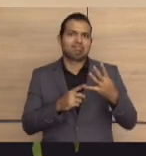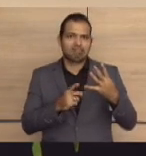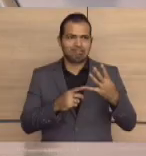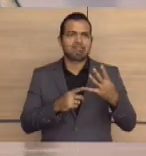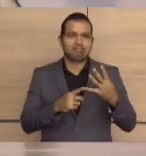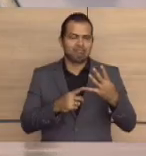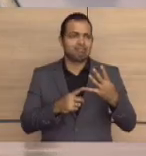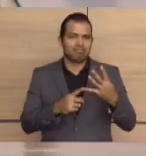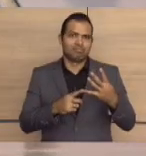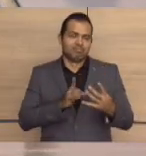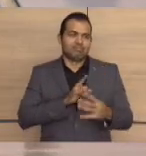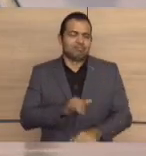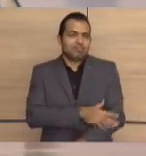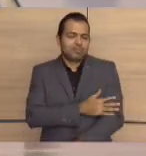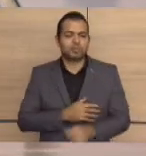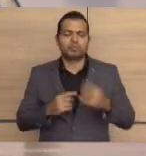el ejercicio